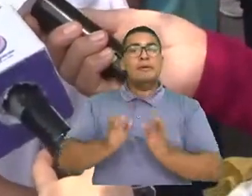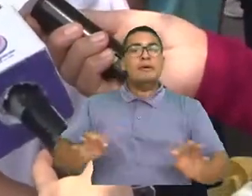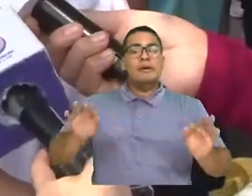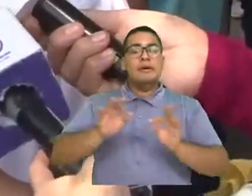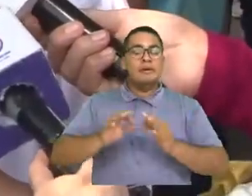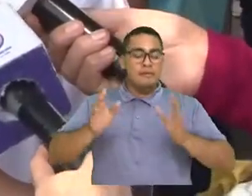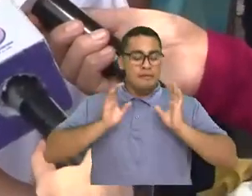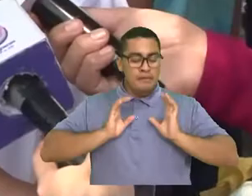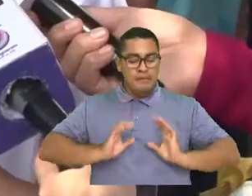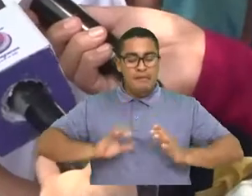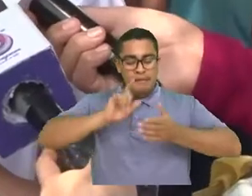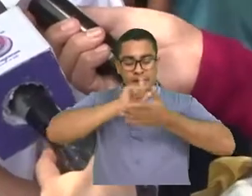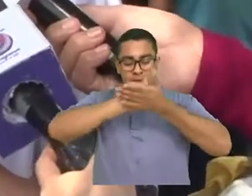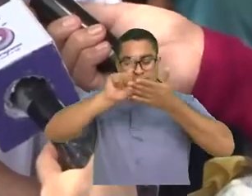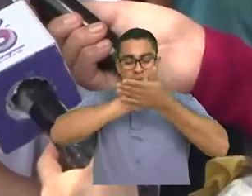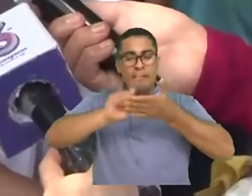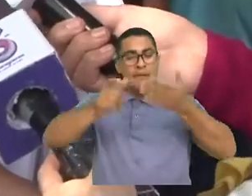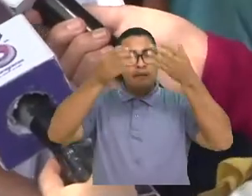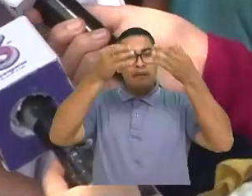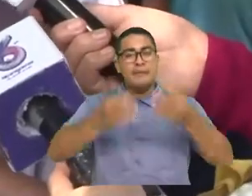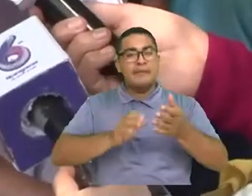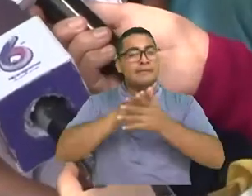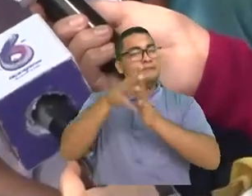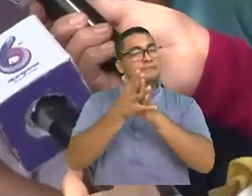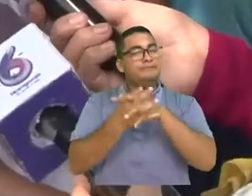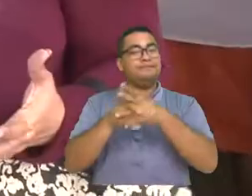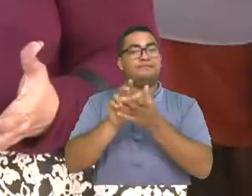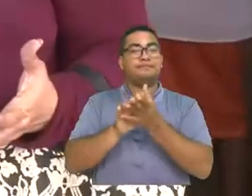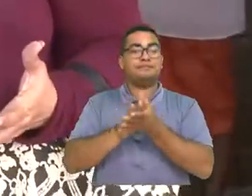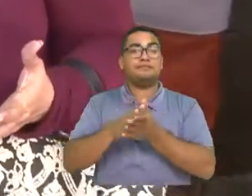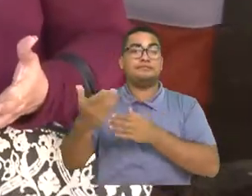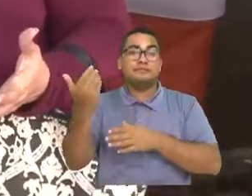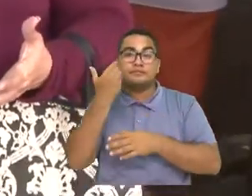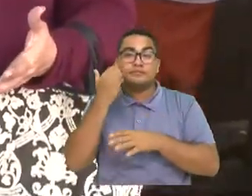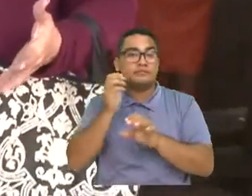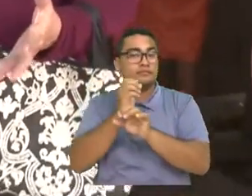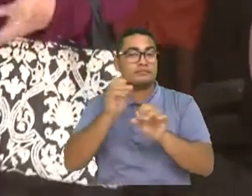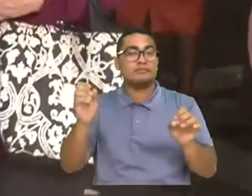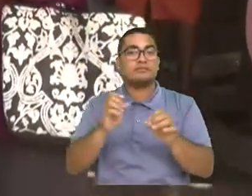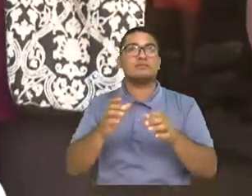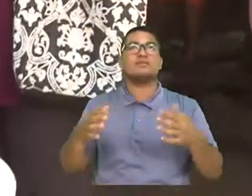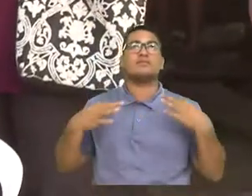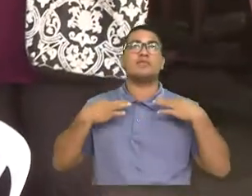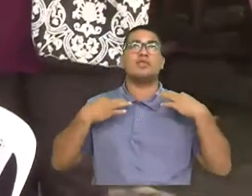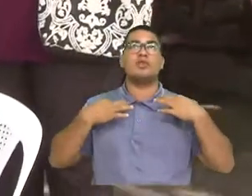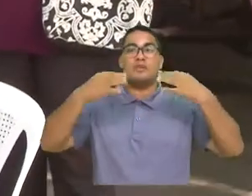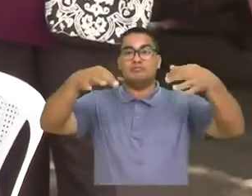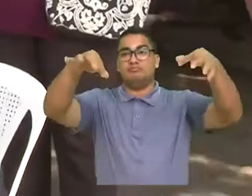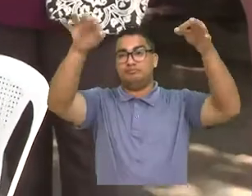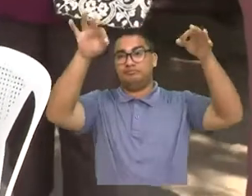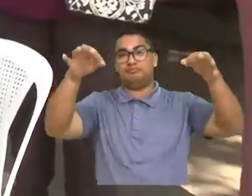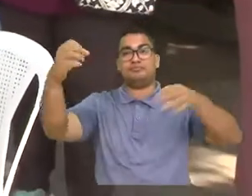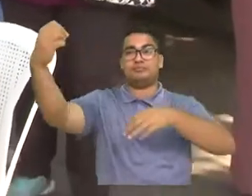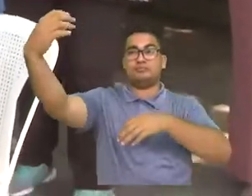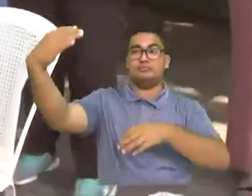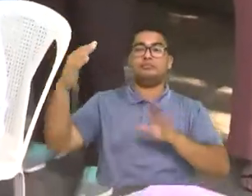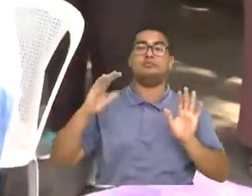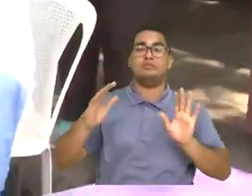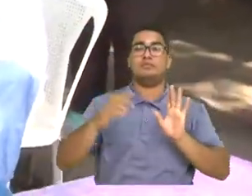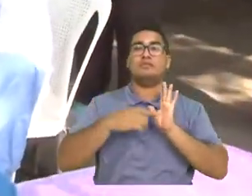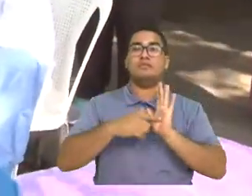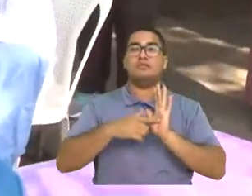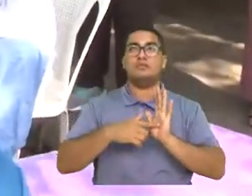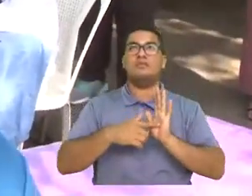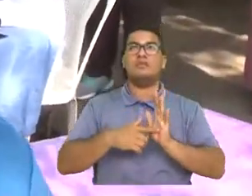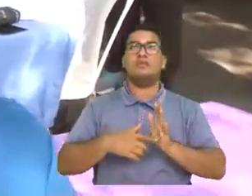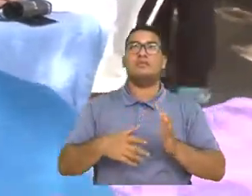personal. Entre mayor higiene tengamos, menos contagio podemos tener. Poner la ropa al sol, y si podemos quitarnos la ropita cuando vamos entrando de